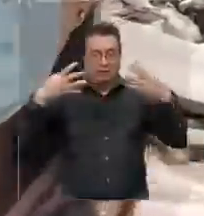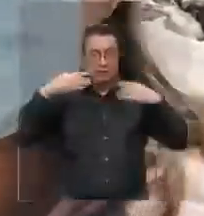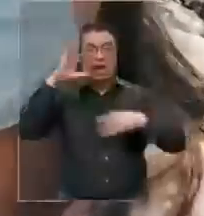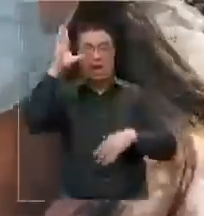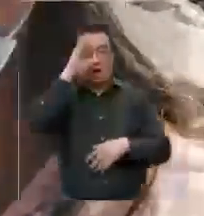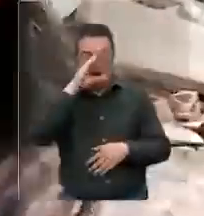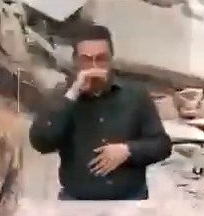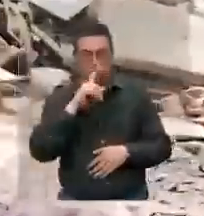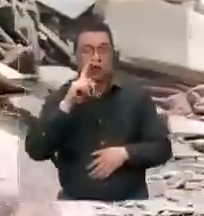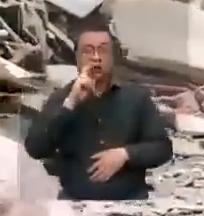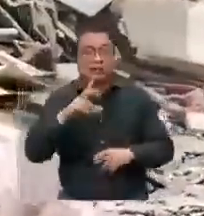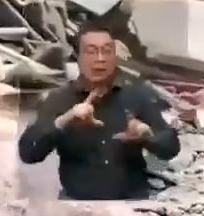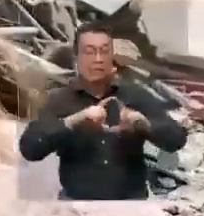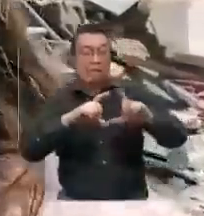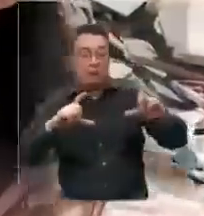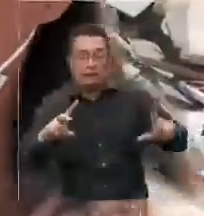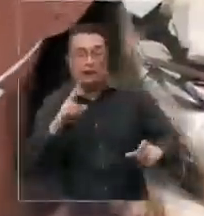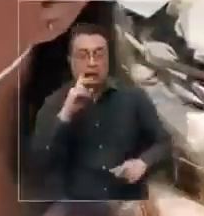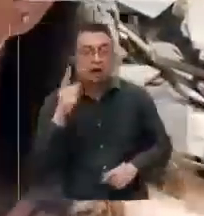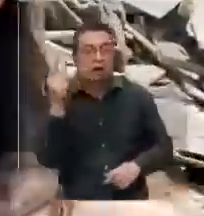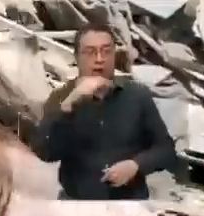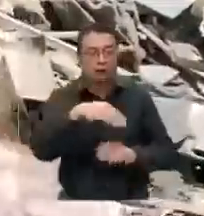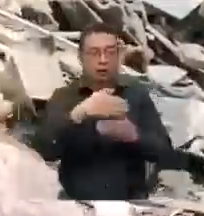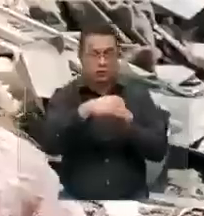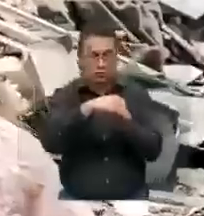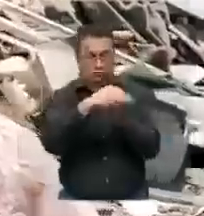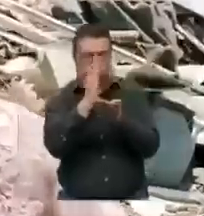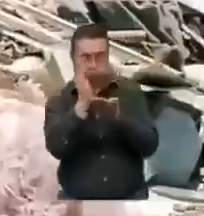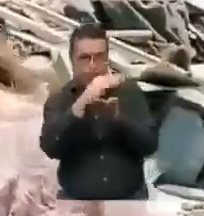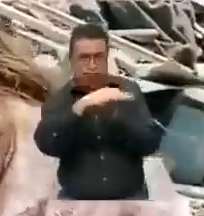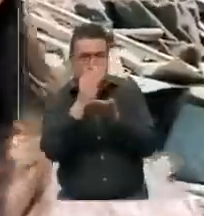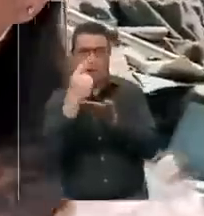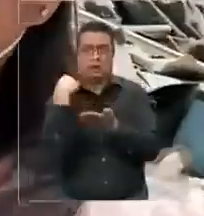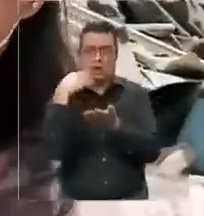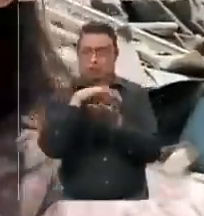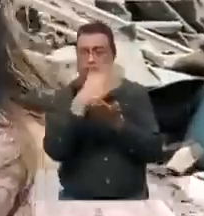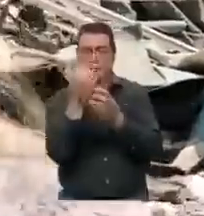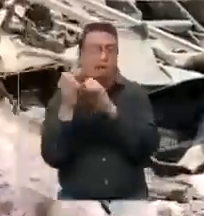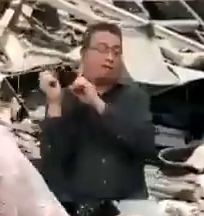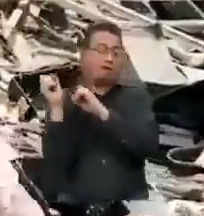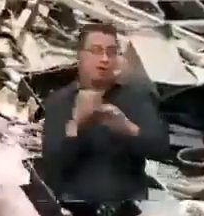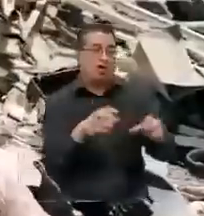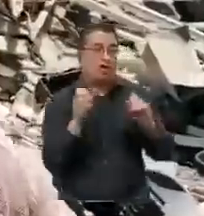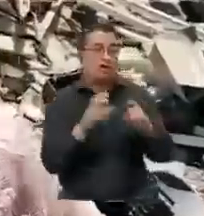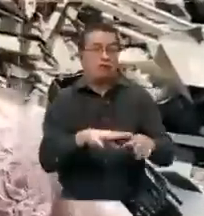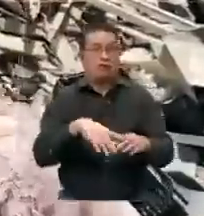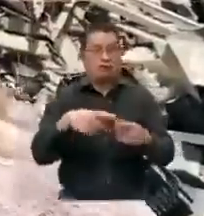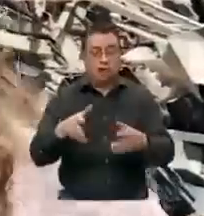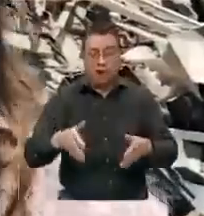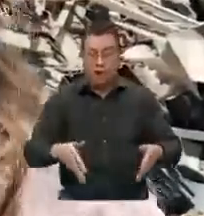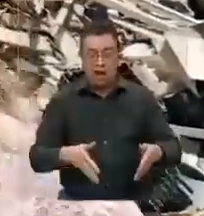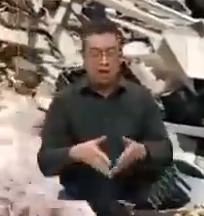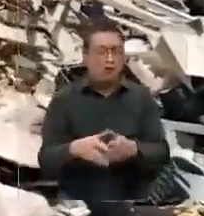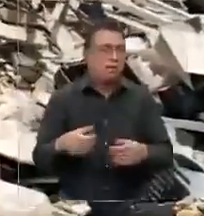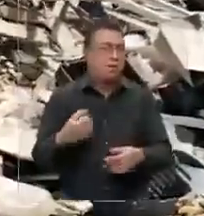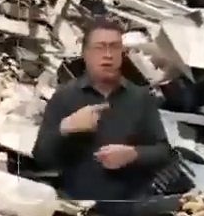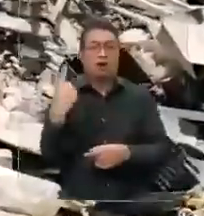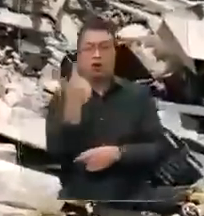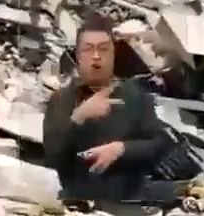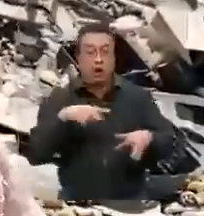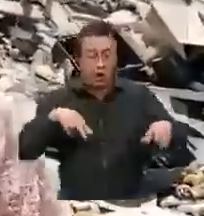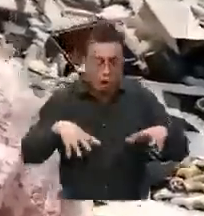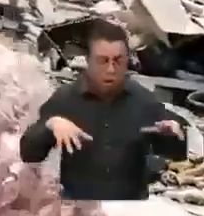noche, vienen sin patente, vienen tolvas, pero tremendas tolvas, y botan al medio del camino donde todos tenemos